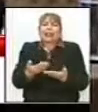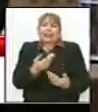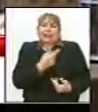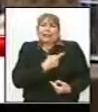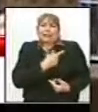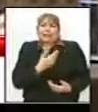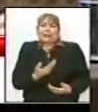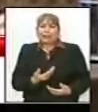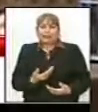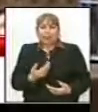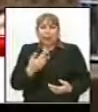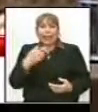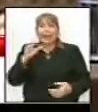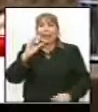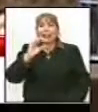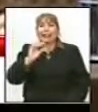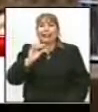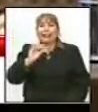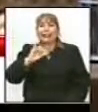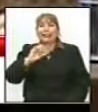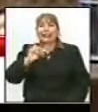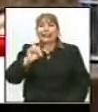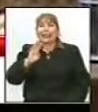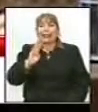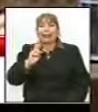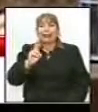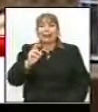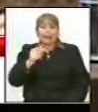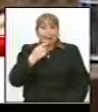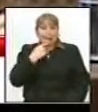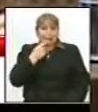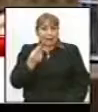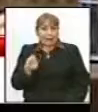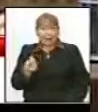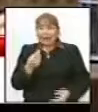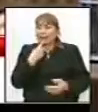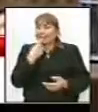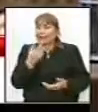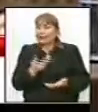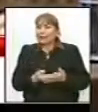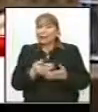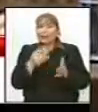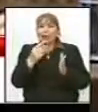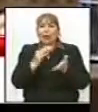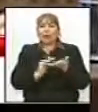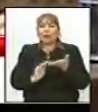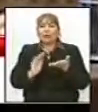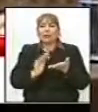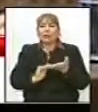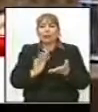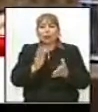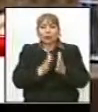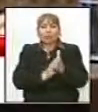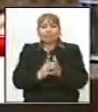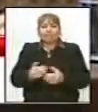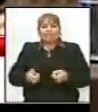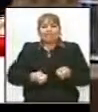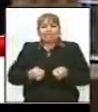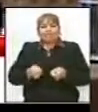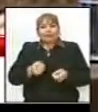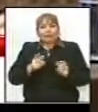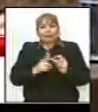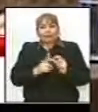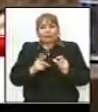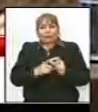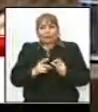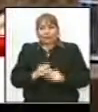digo, en el Tratado de Ginebra a los actos terroristas. Y al final termina justificando su accionar con esas